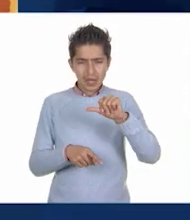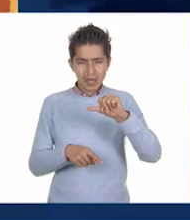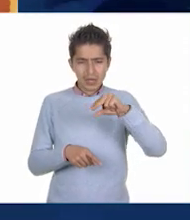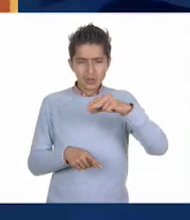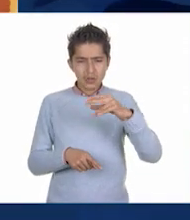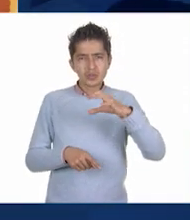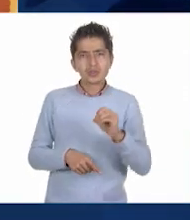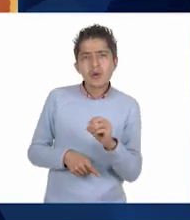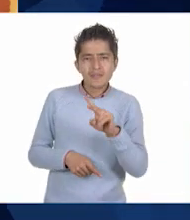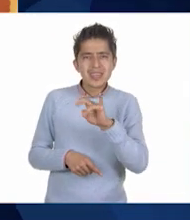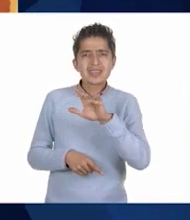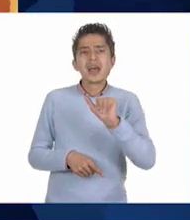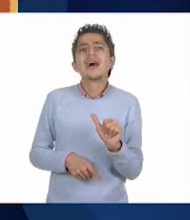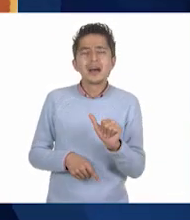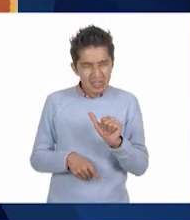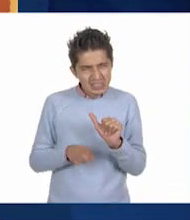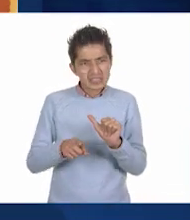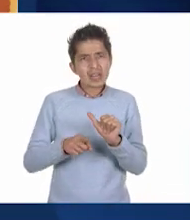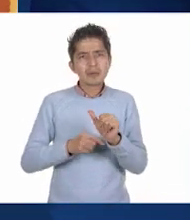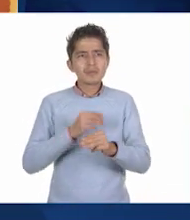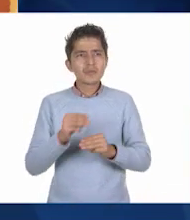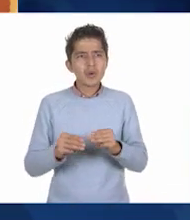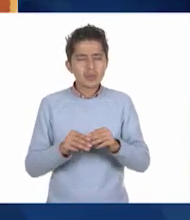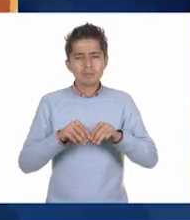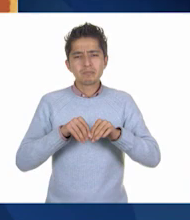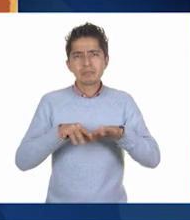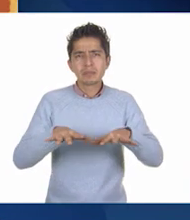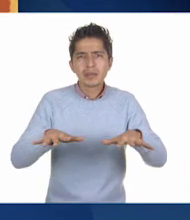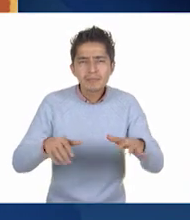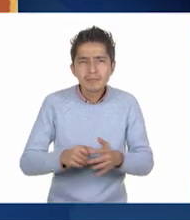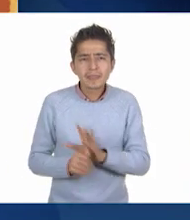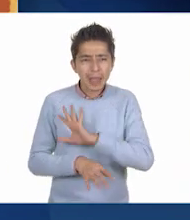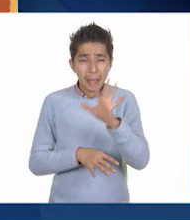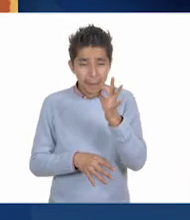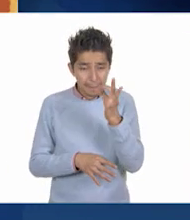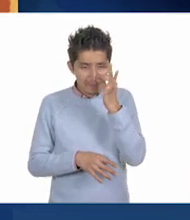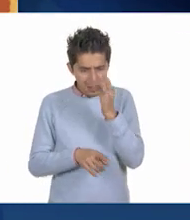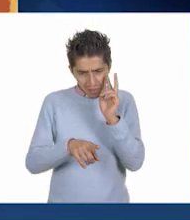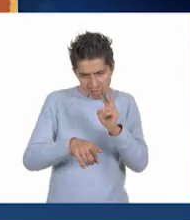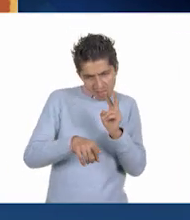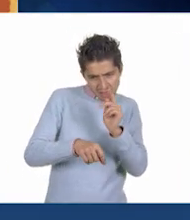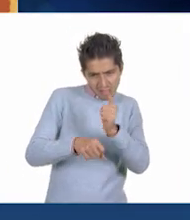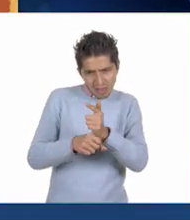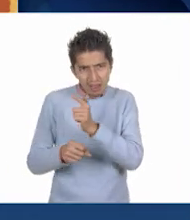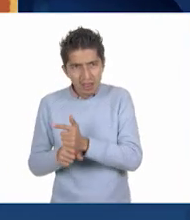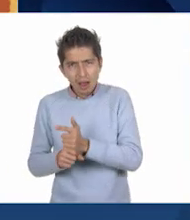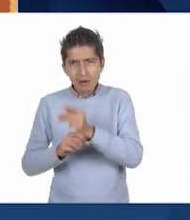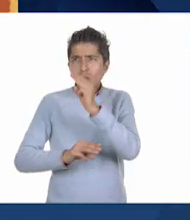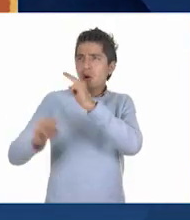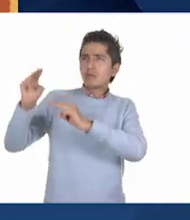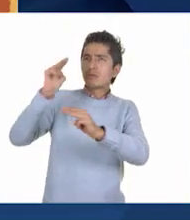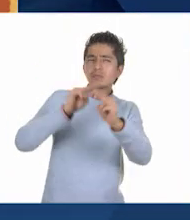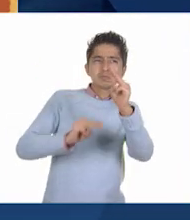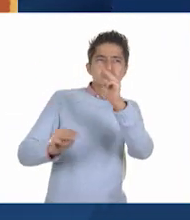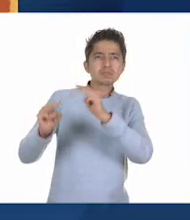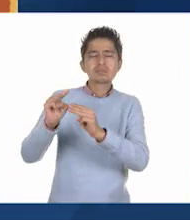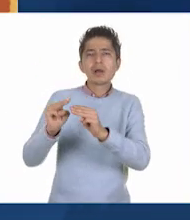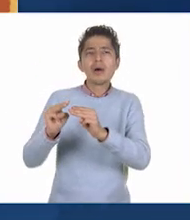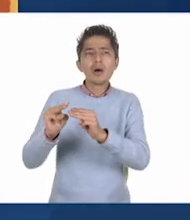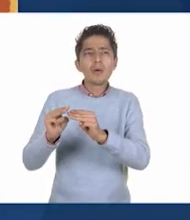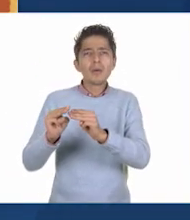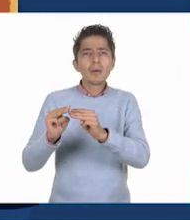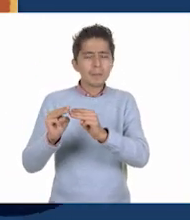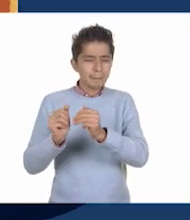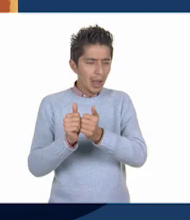hasta llenar su mundo y el otro mundo, él apenas adivinando muy allá de los cerros últimos, muy